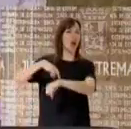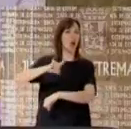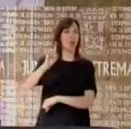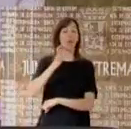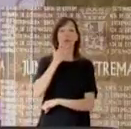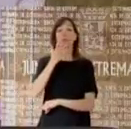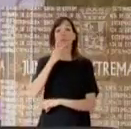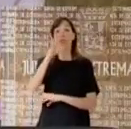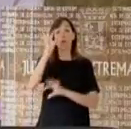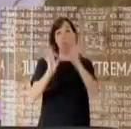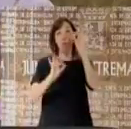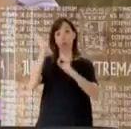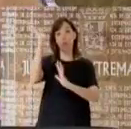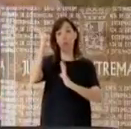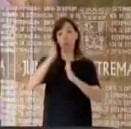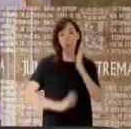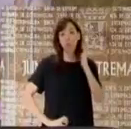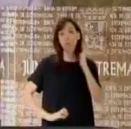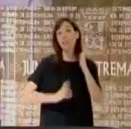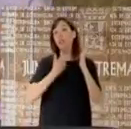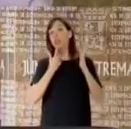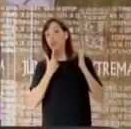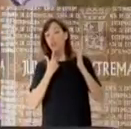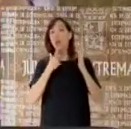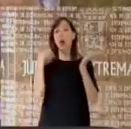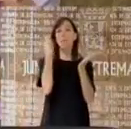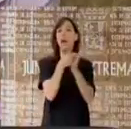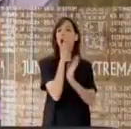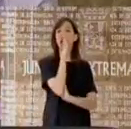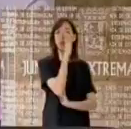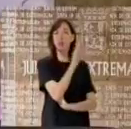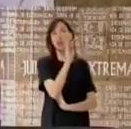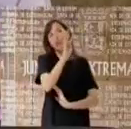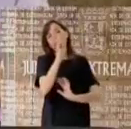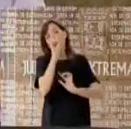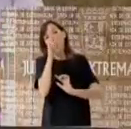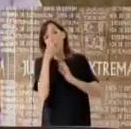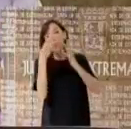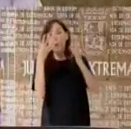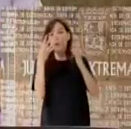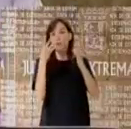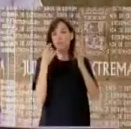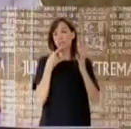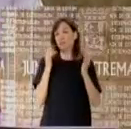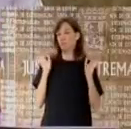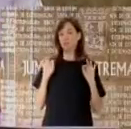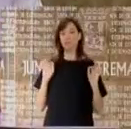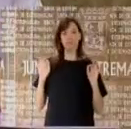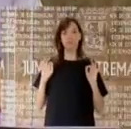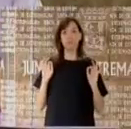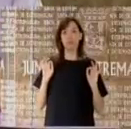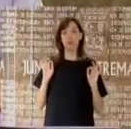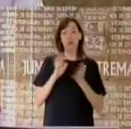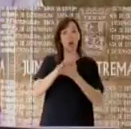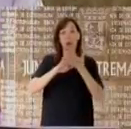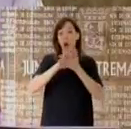del 5% que se traduce en que los pagos directos puede ser un 3,9%, pero es que nadie está hablando de las medidas